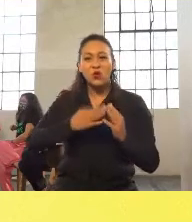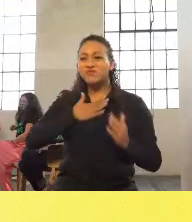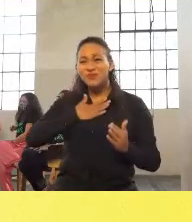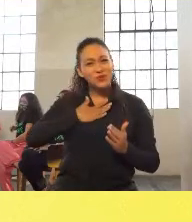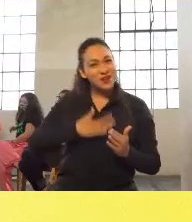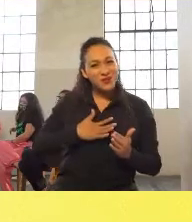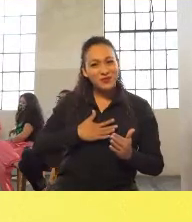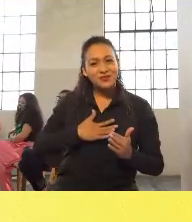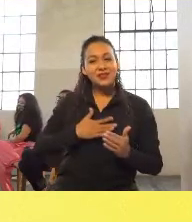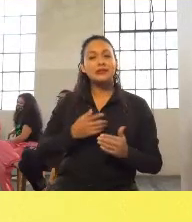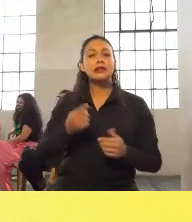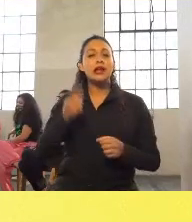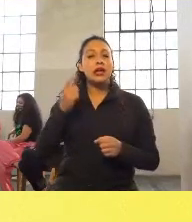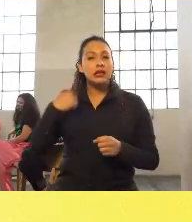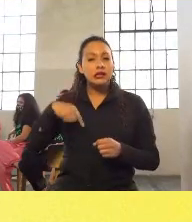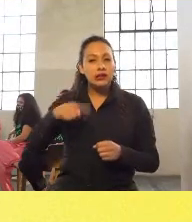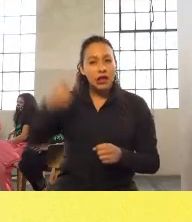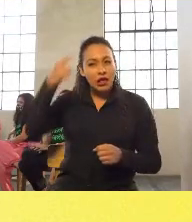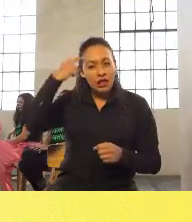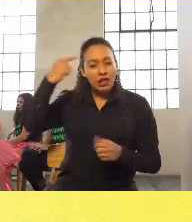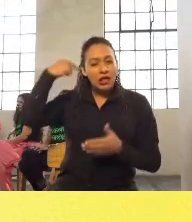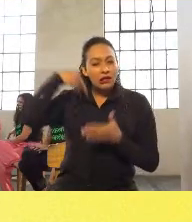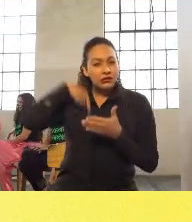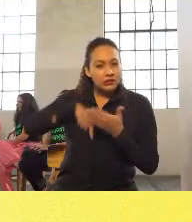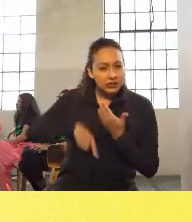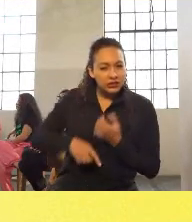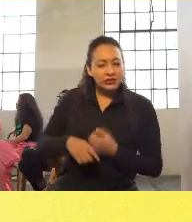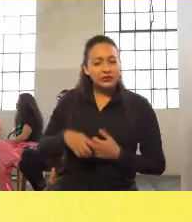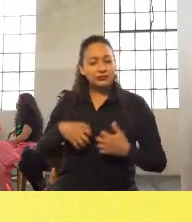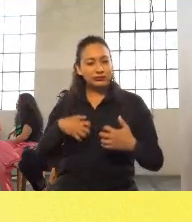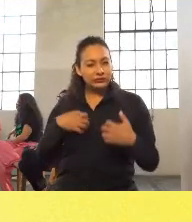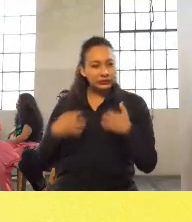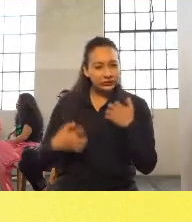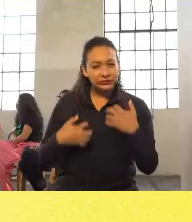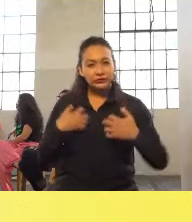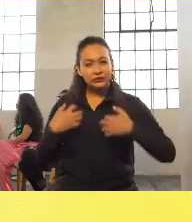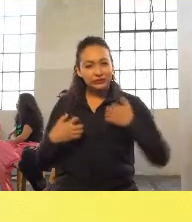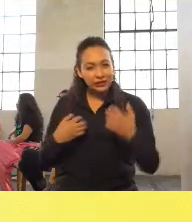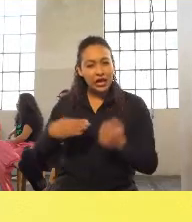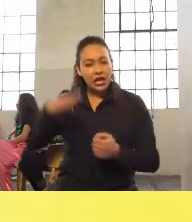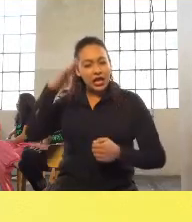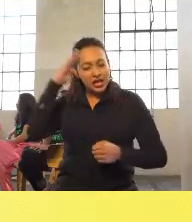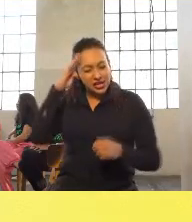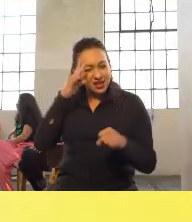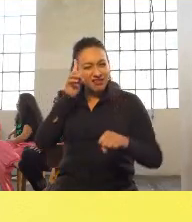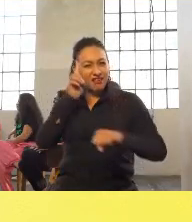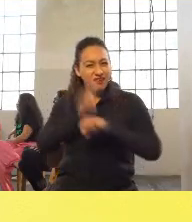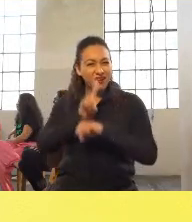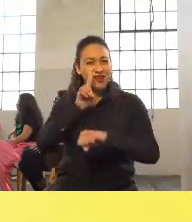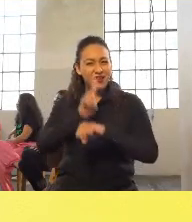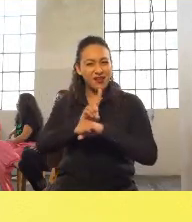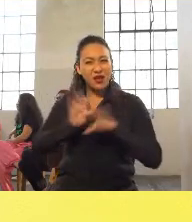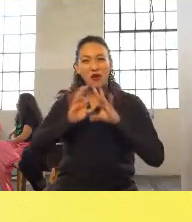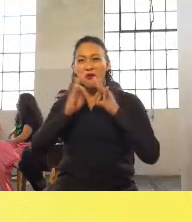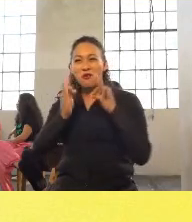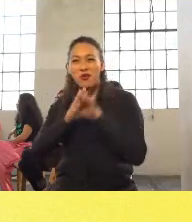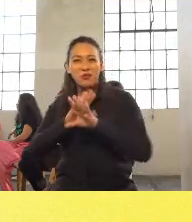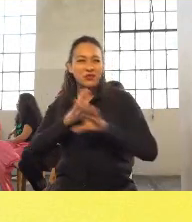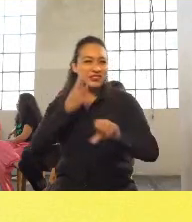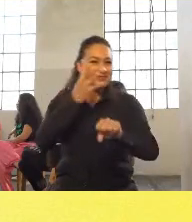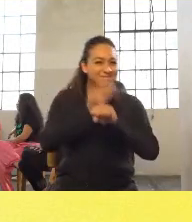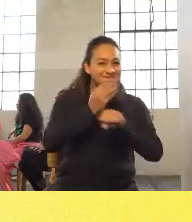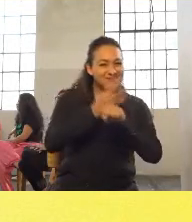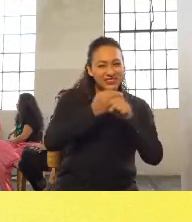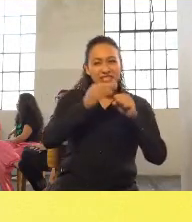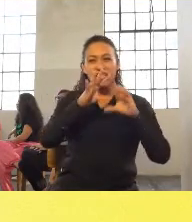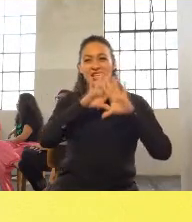sensación pues se guarda aquí adentro y se genera una llamita y te tiene ahí como todos los pinches días. Entonces, en general, eso es lo que hace que estemos ahí